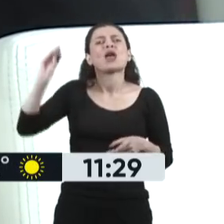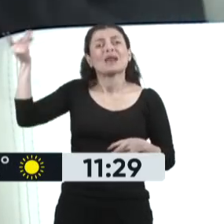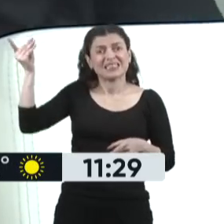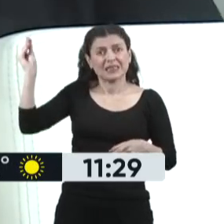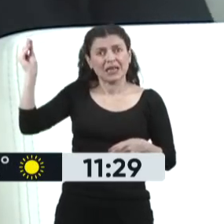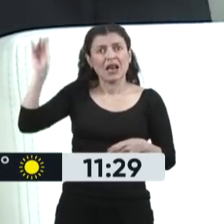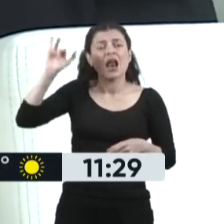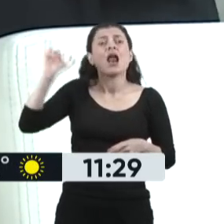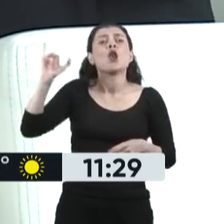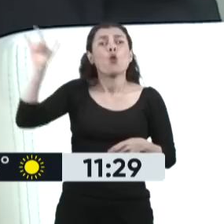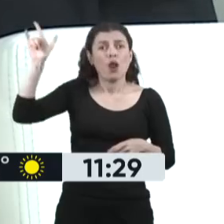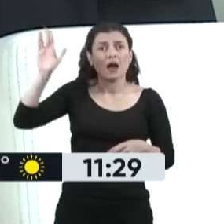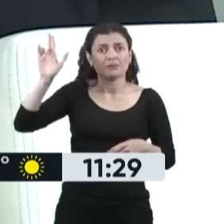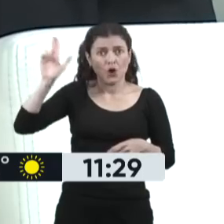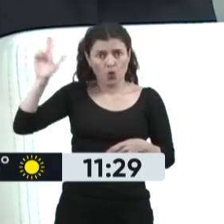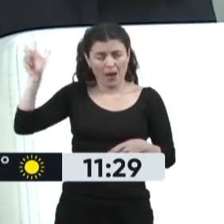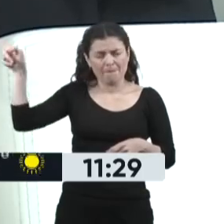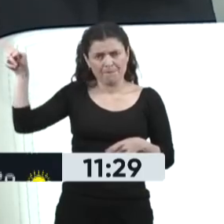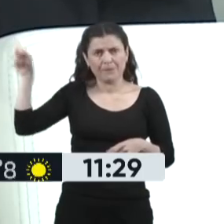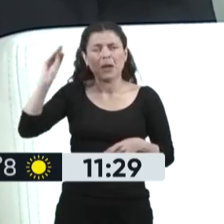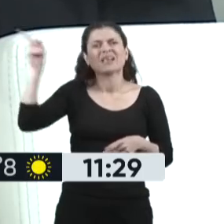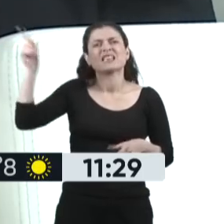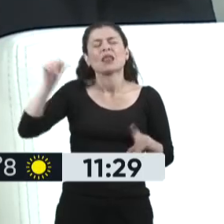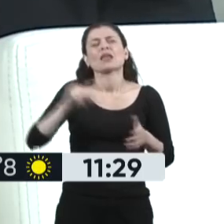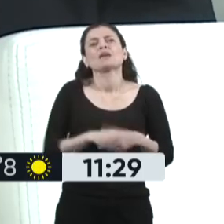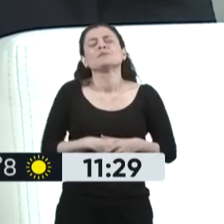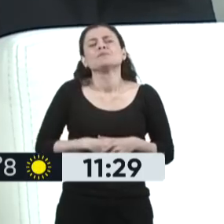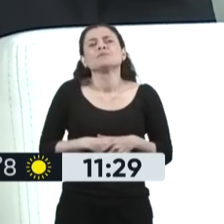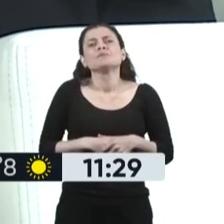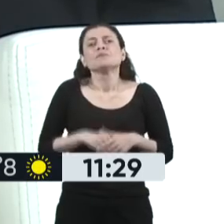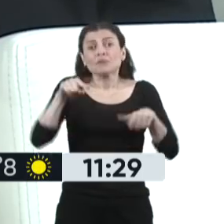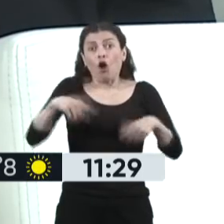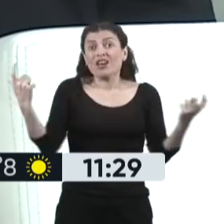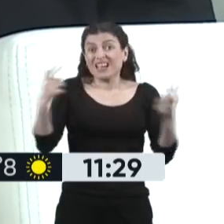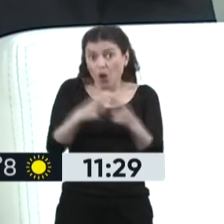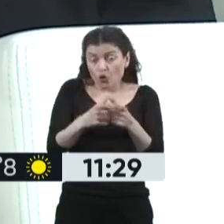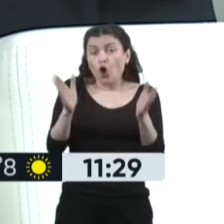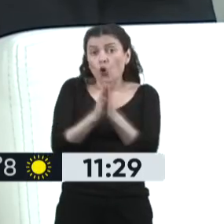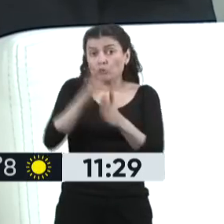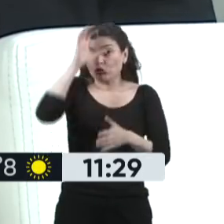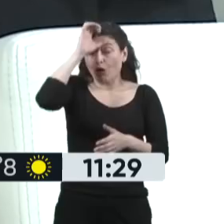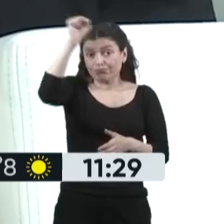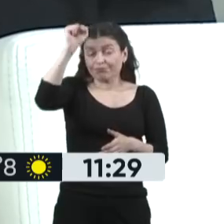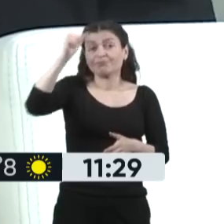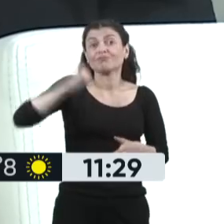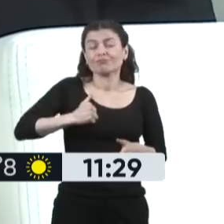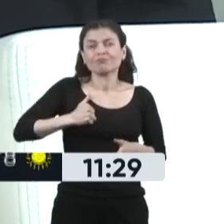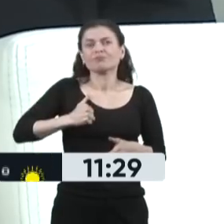Silva, se reúne hoy, recibe hoy al gobernador de Buenos Aires, Axel